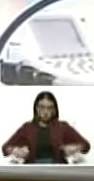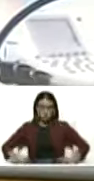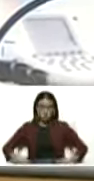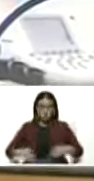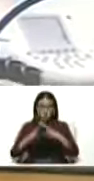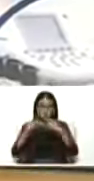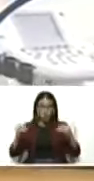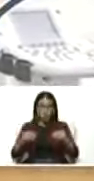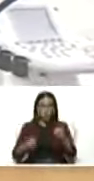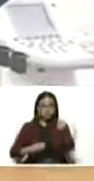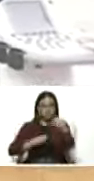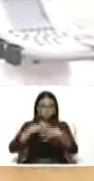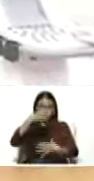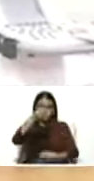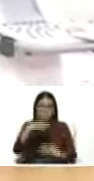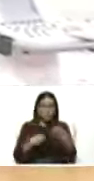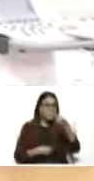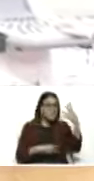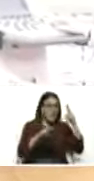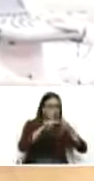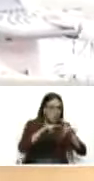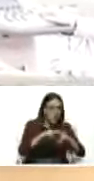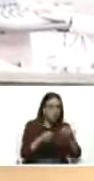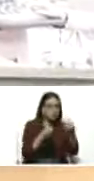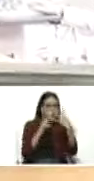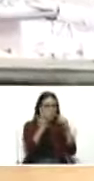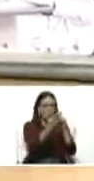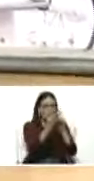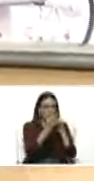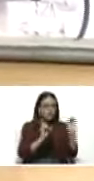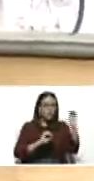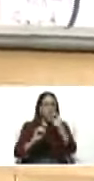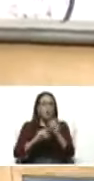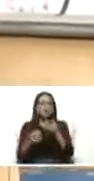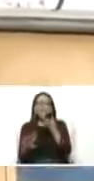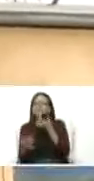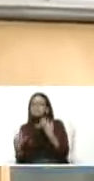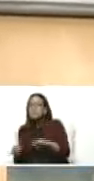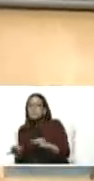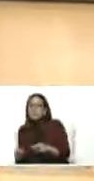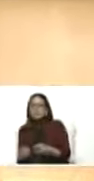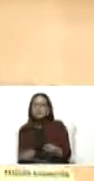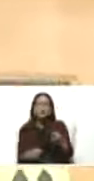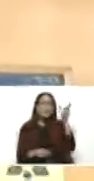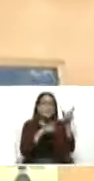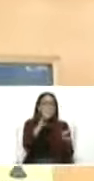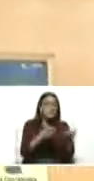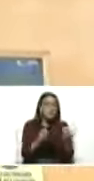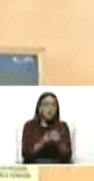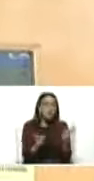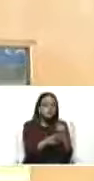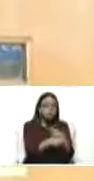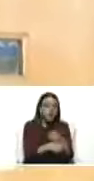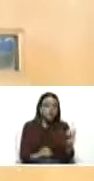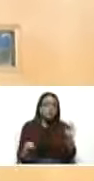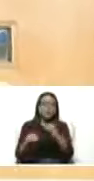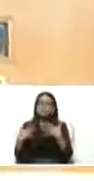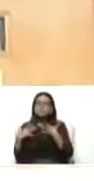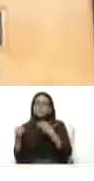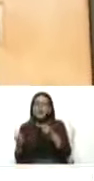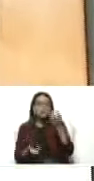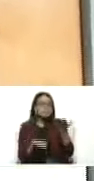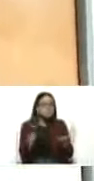sin contraste, a pacientes con cáncer o pacientes que estén sanos, si así lo determina el médico.